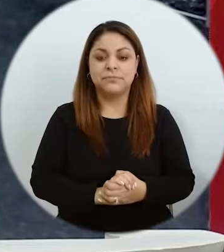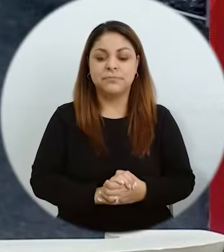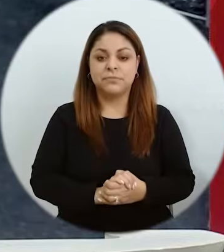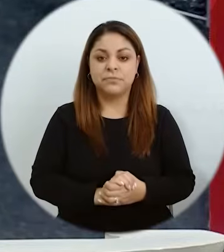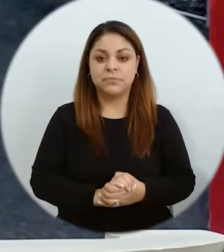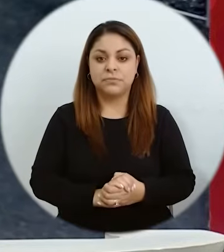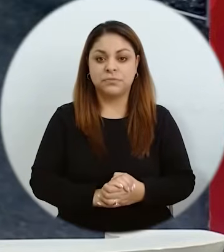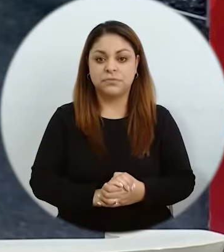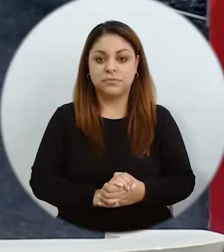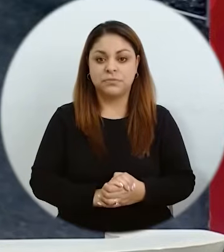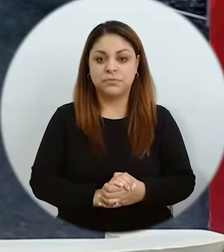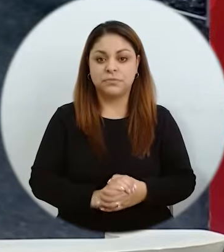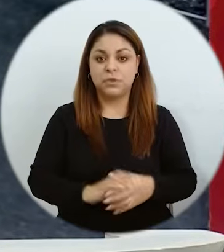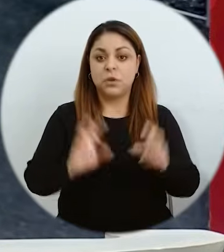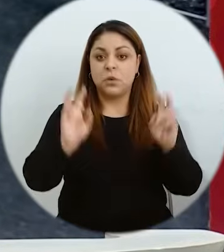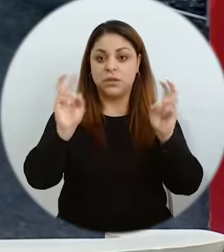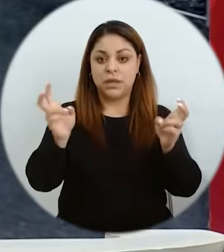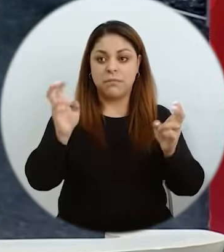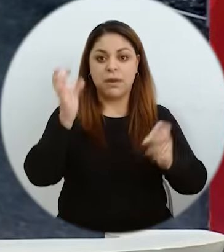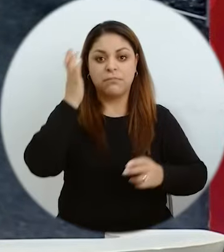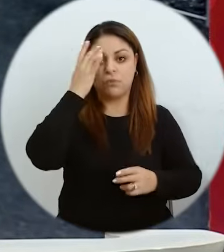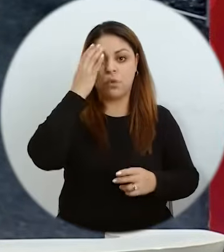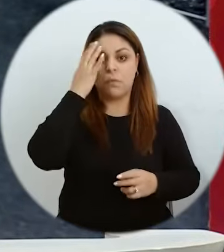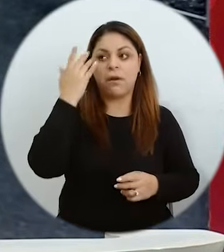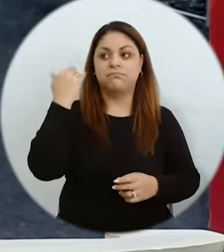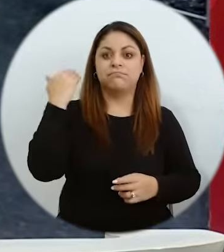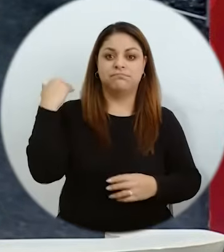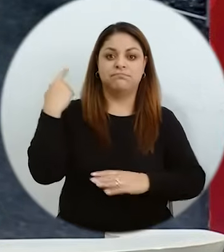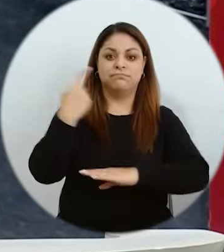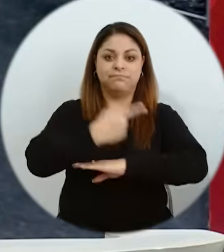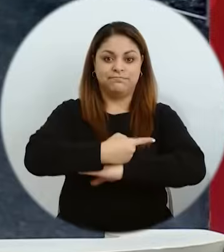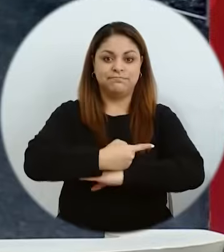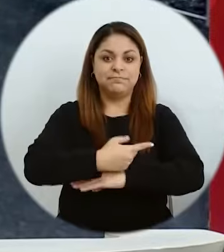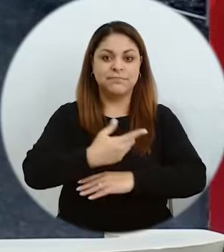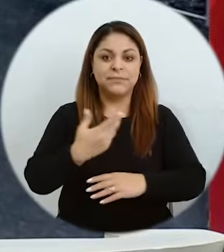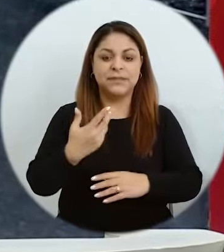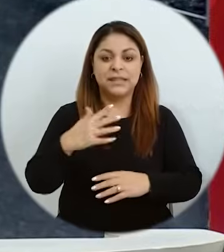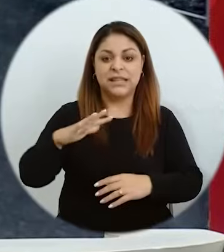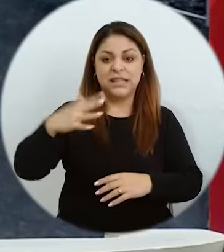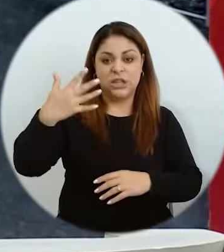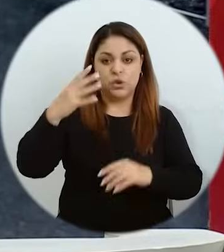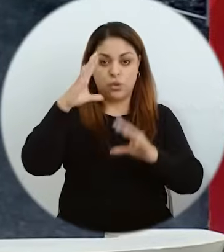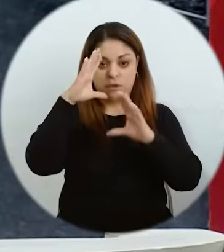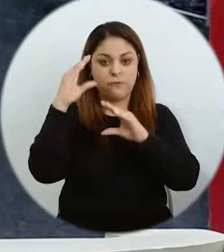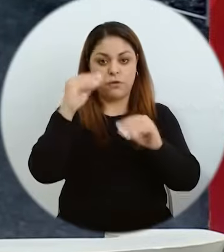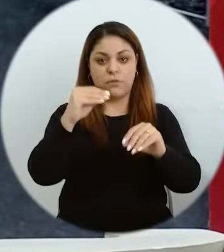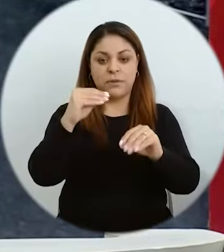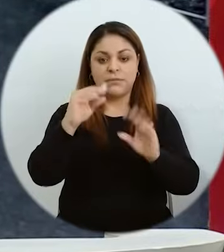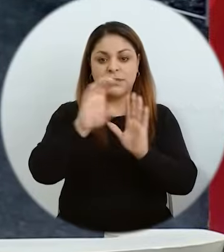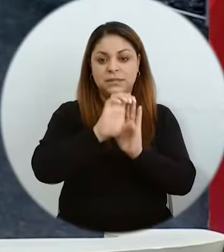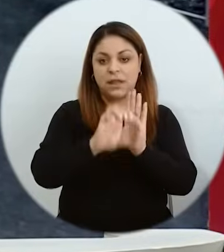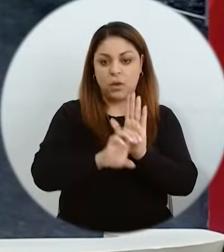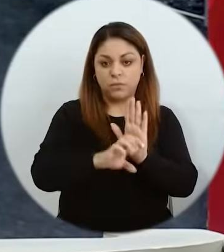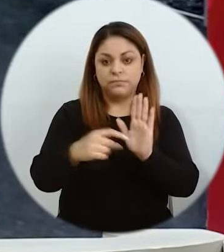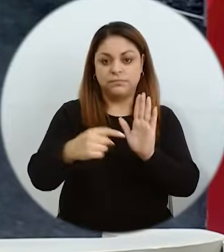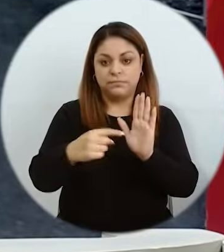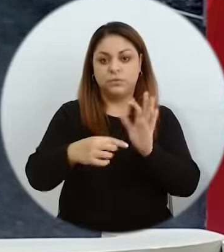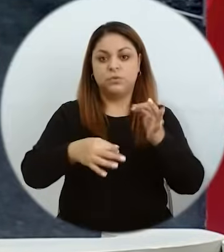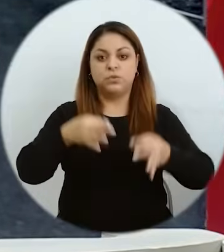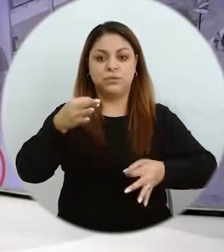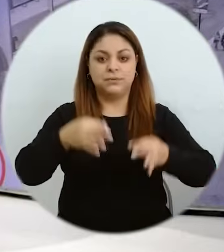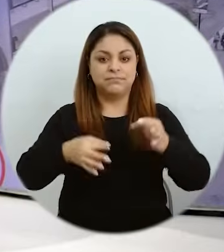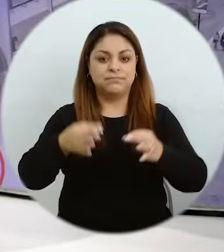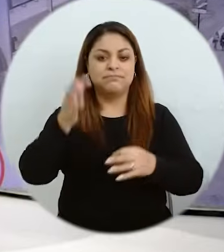Un tema que nos viene preocupando desde hace días, ¿verdad? El quinto informe del Estado de la Justicia solo vino a